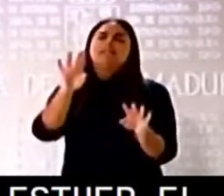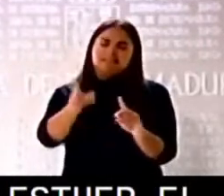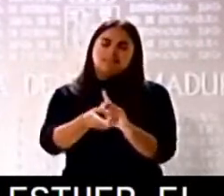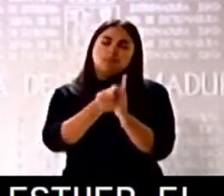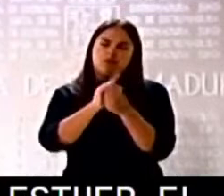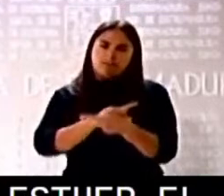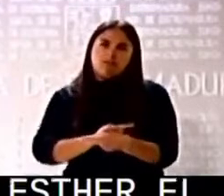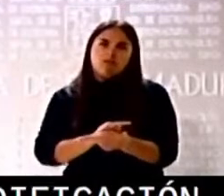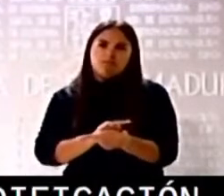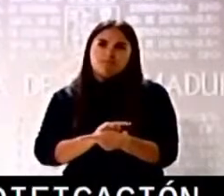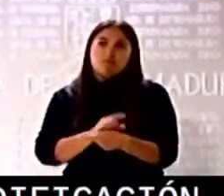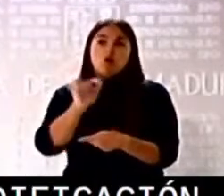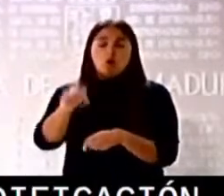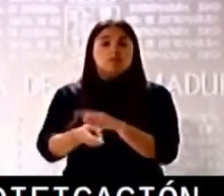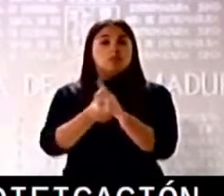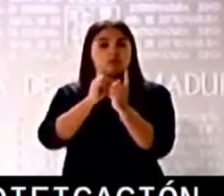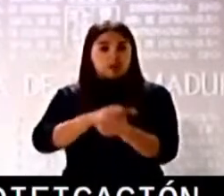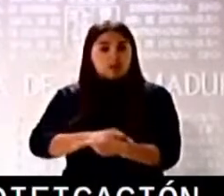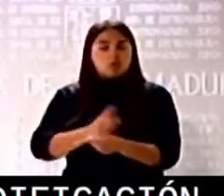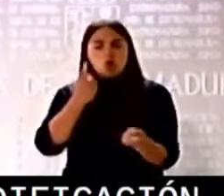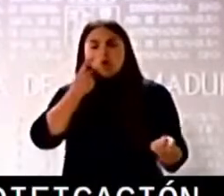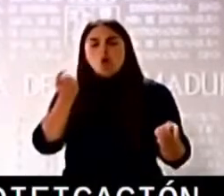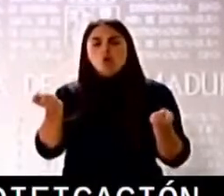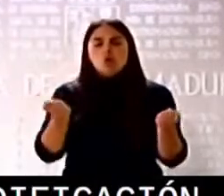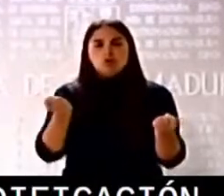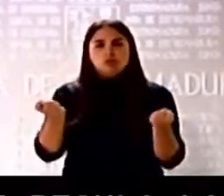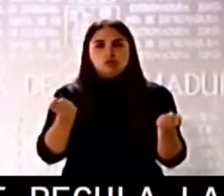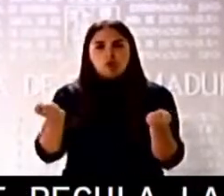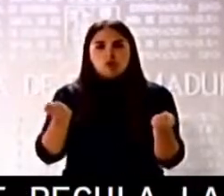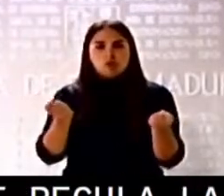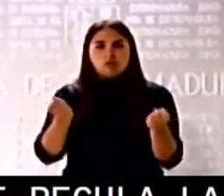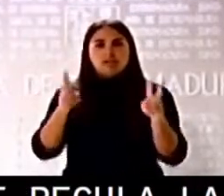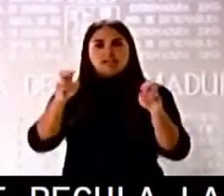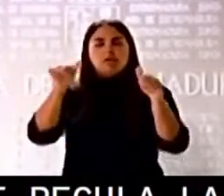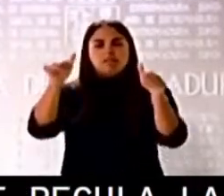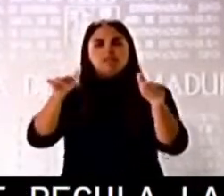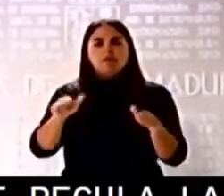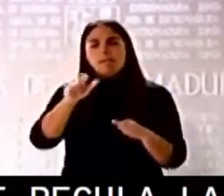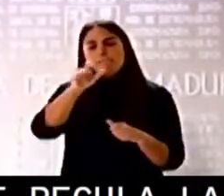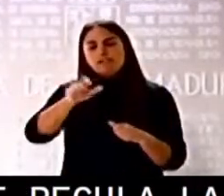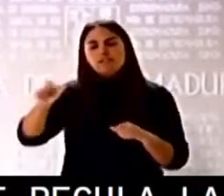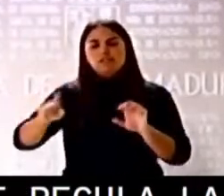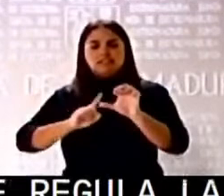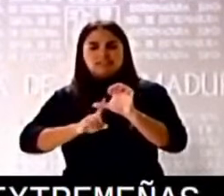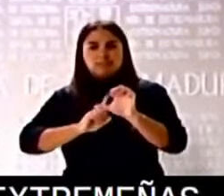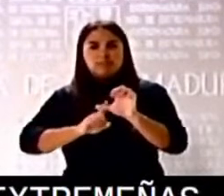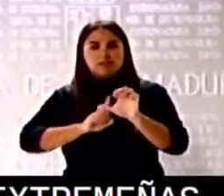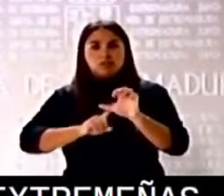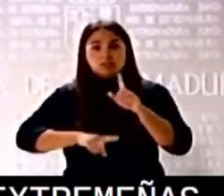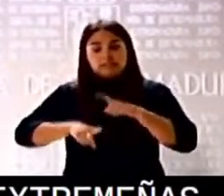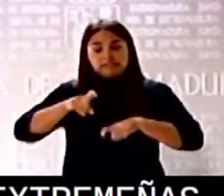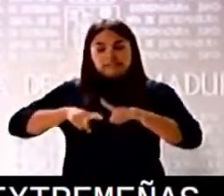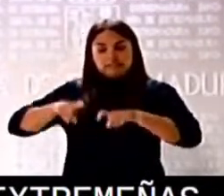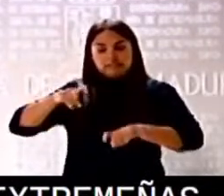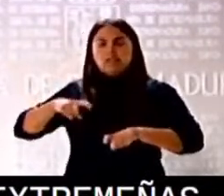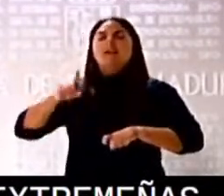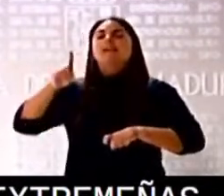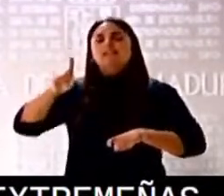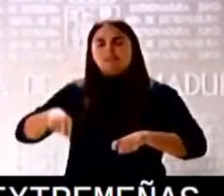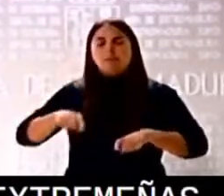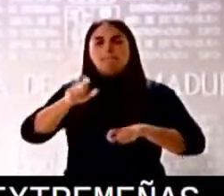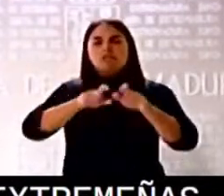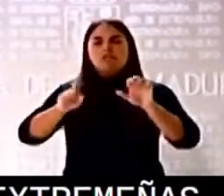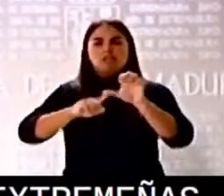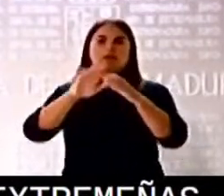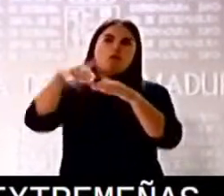modificación. Modificamos hoy el decreto por el que se regula la expedición de certificados de personas extremeñas retornadas y personas extremeñas en el